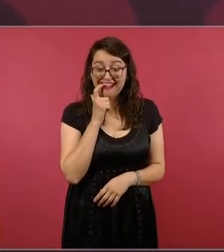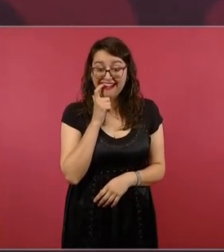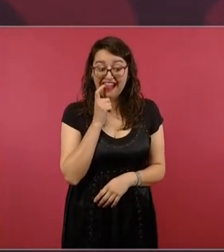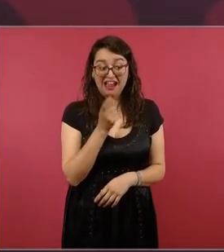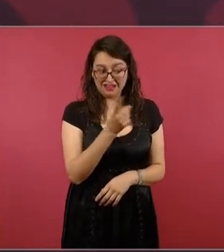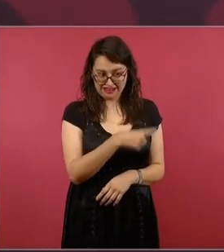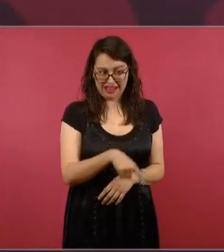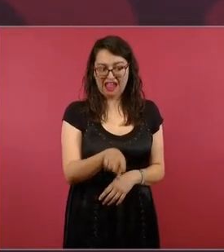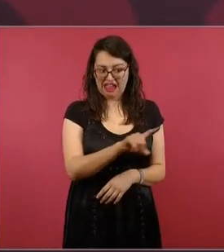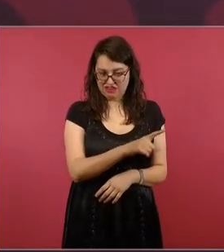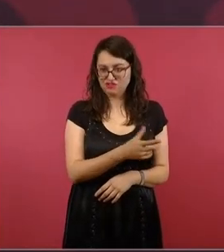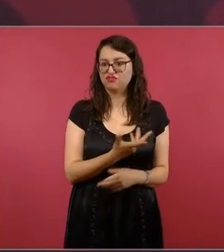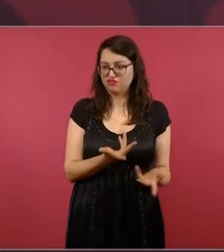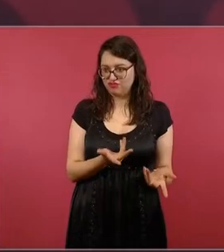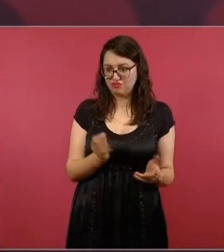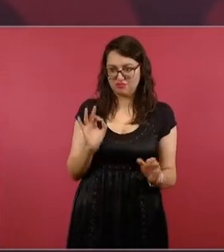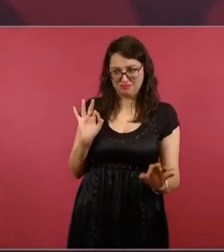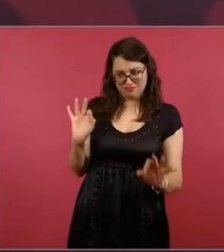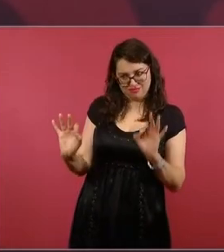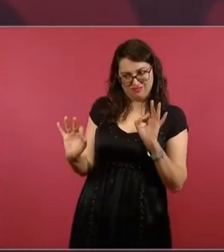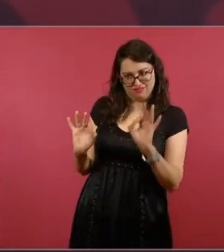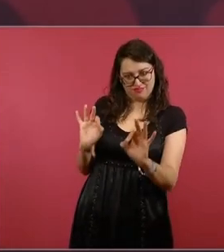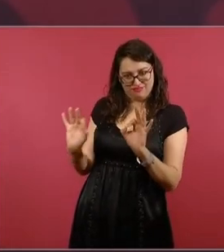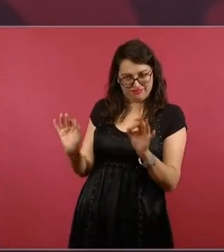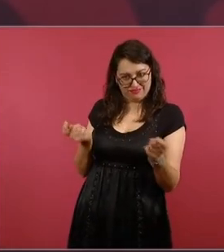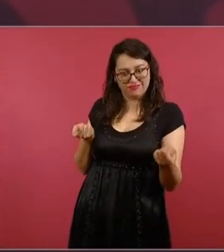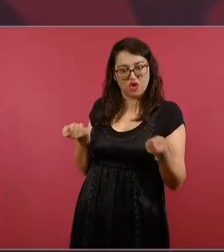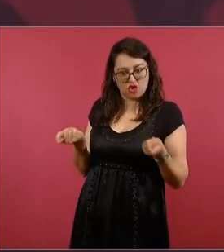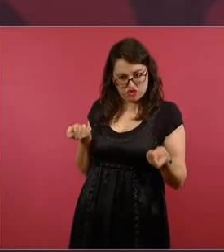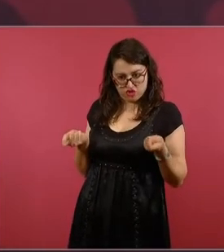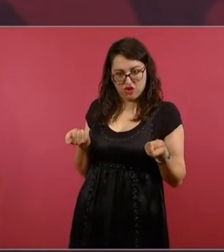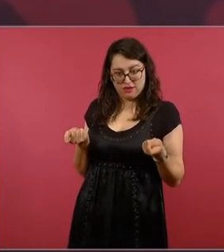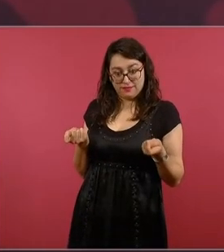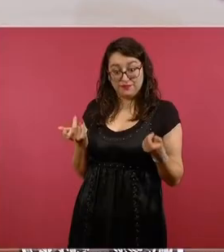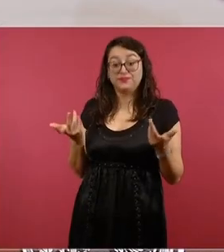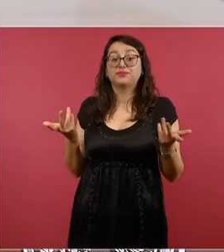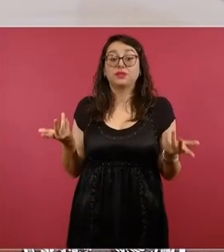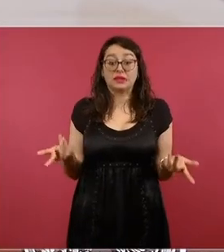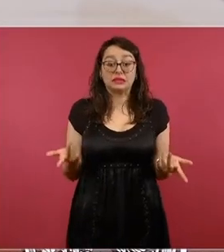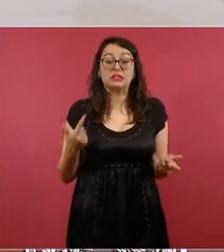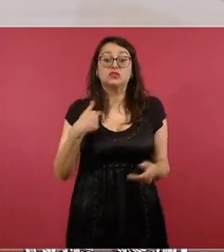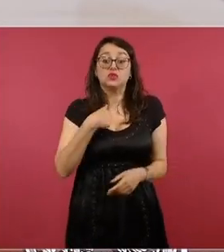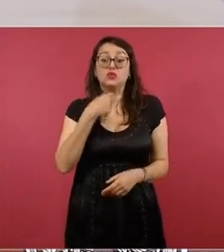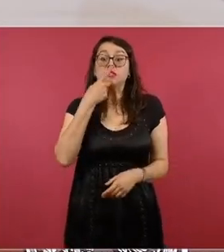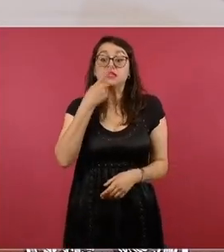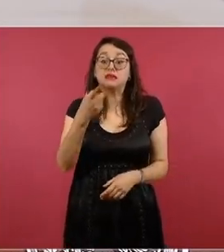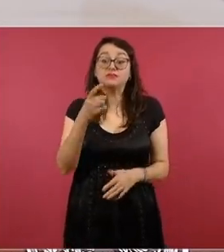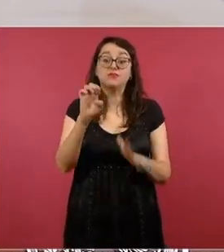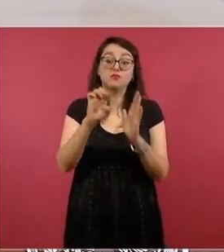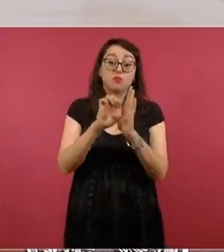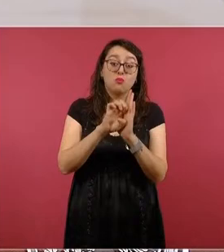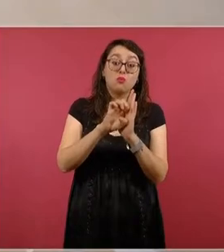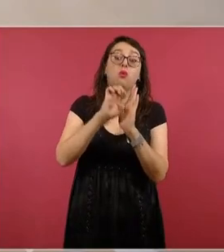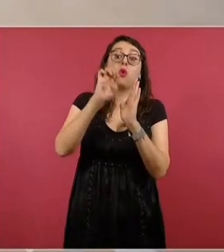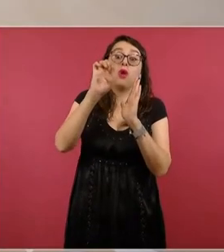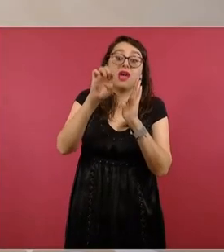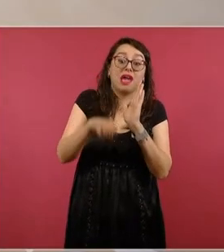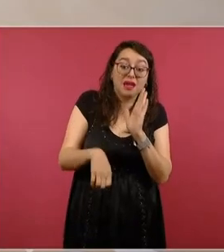puse de ejemplo lo de Ecuador, que hace como un año, año y